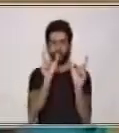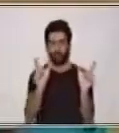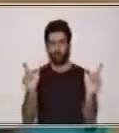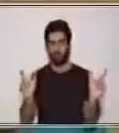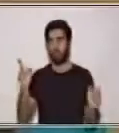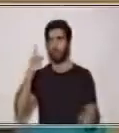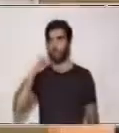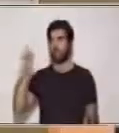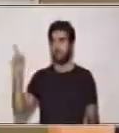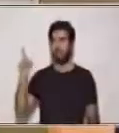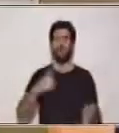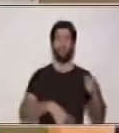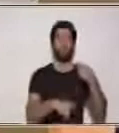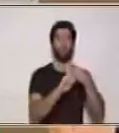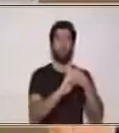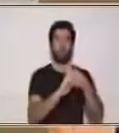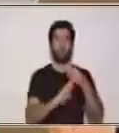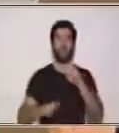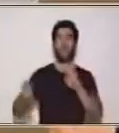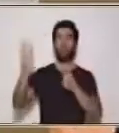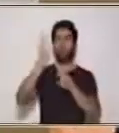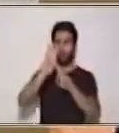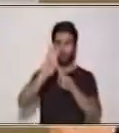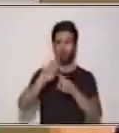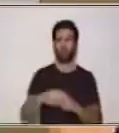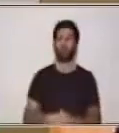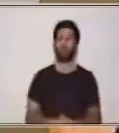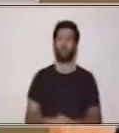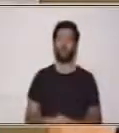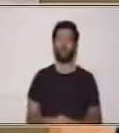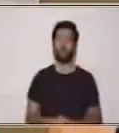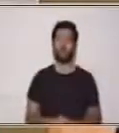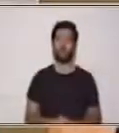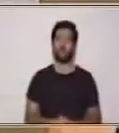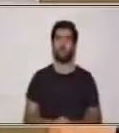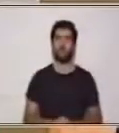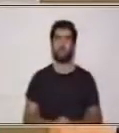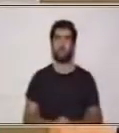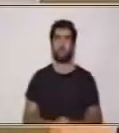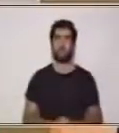de esta suma de cubos. Bien.